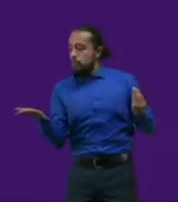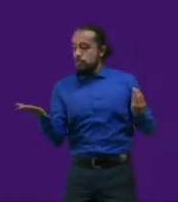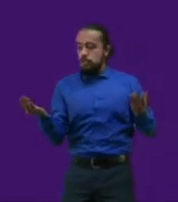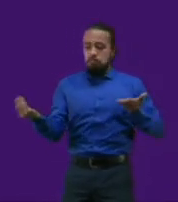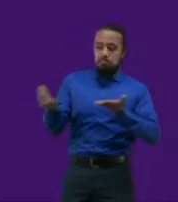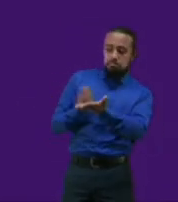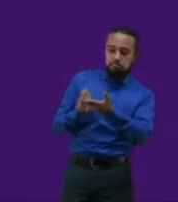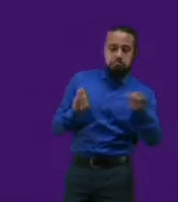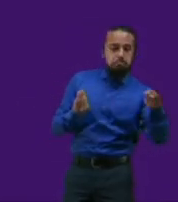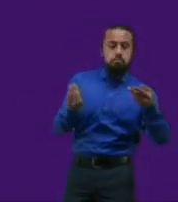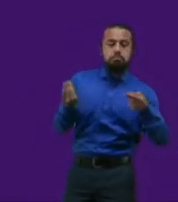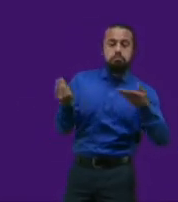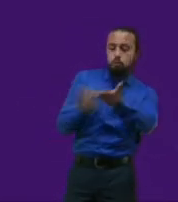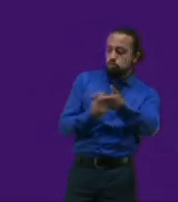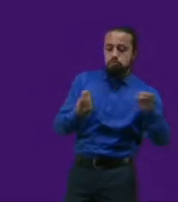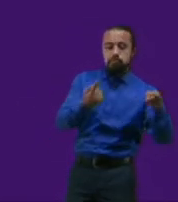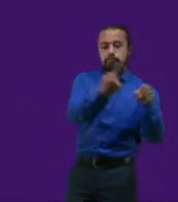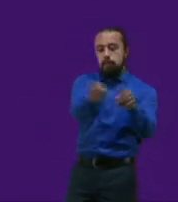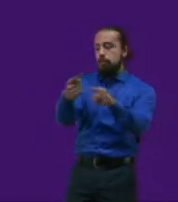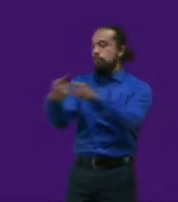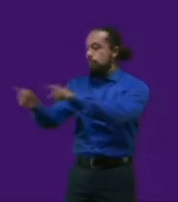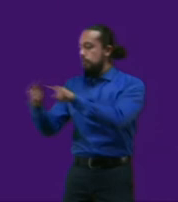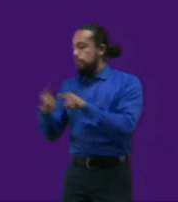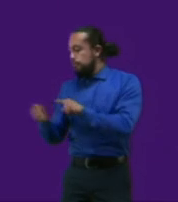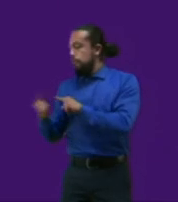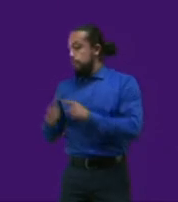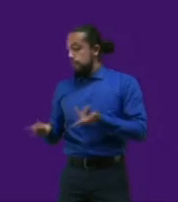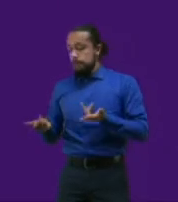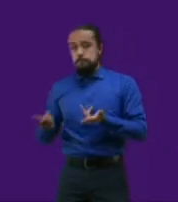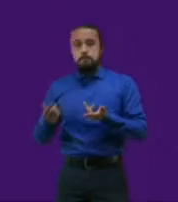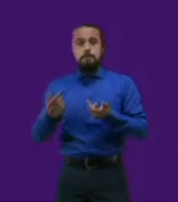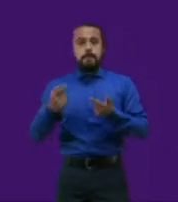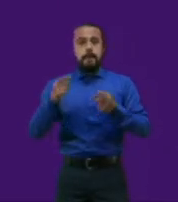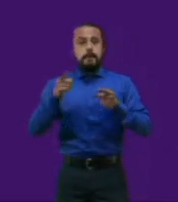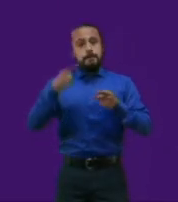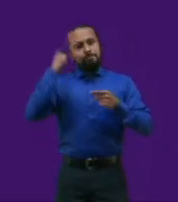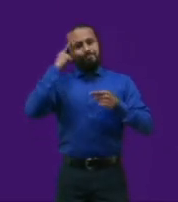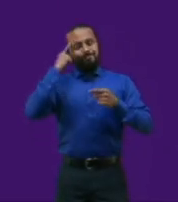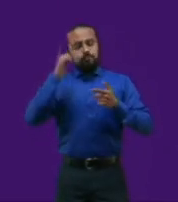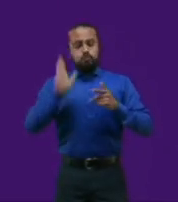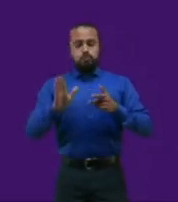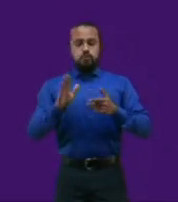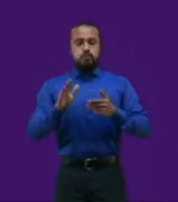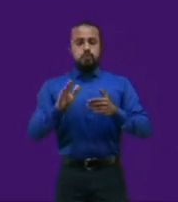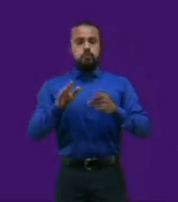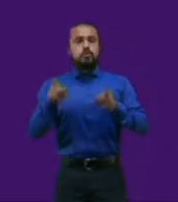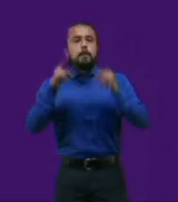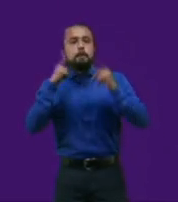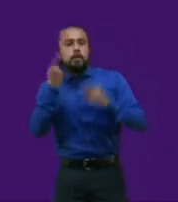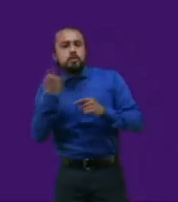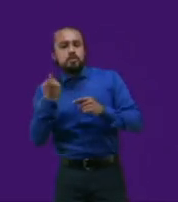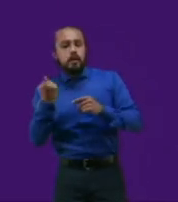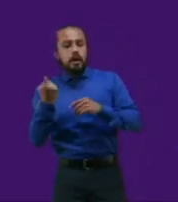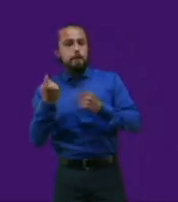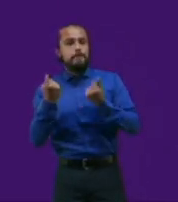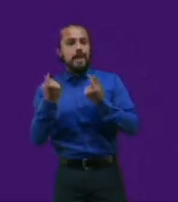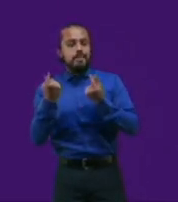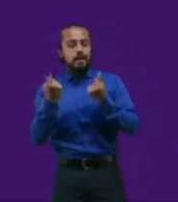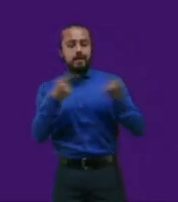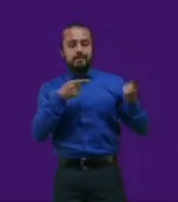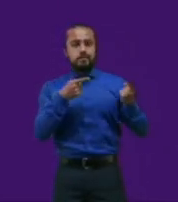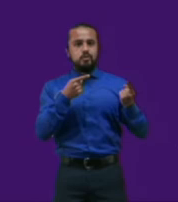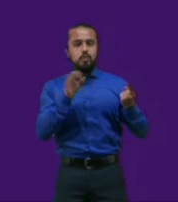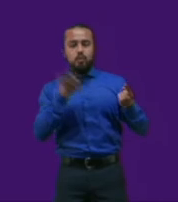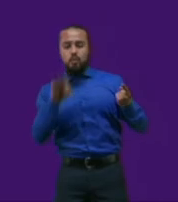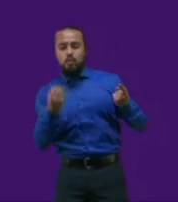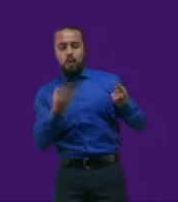están esperando que el fondo también les dé retorno, ¿no? Entonces, también busca como esas fuentes del dinero. Y bueno, en resumen,